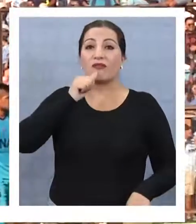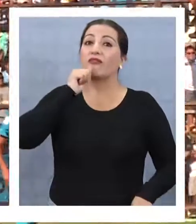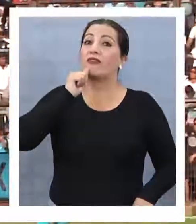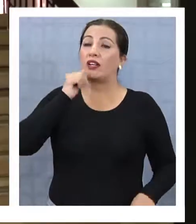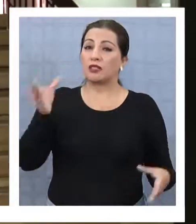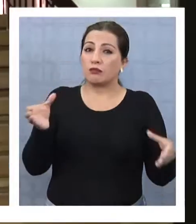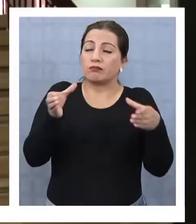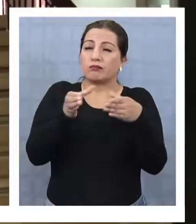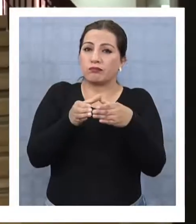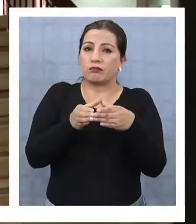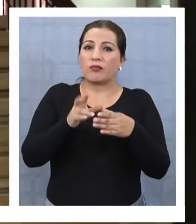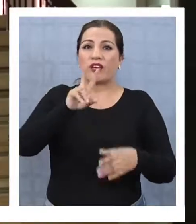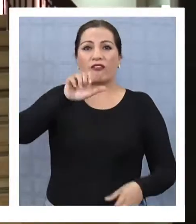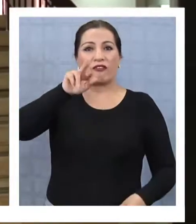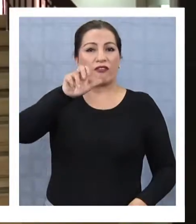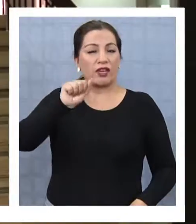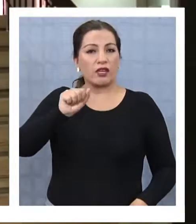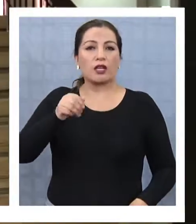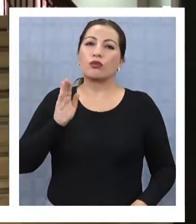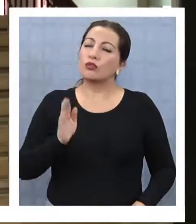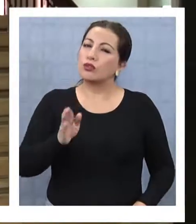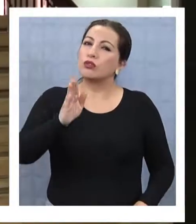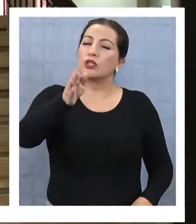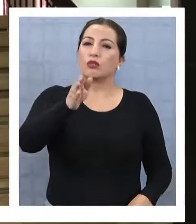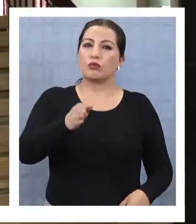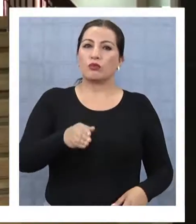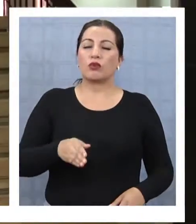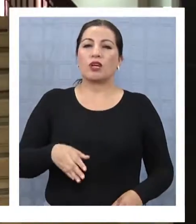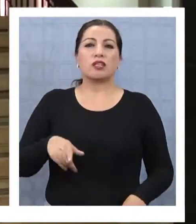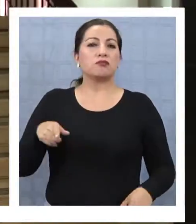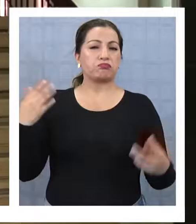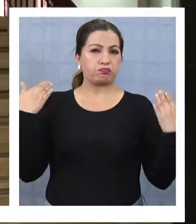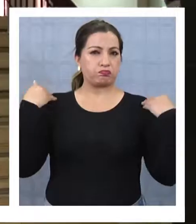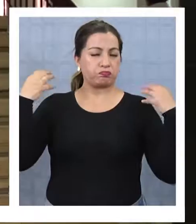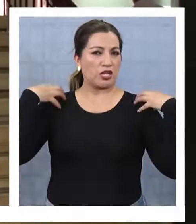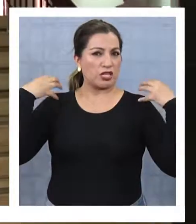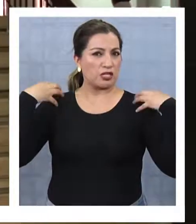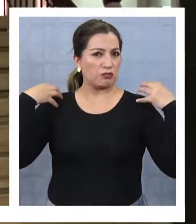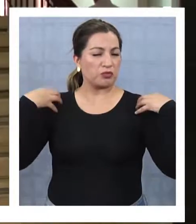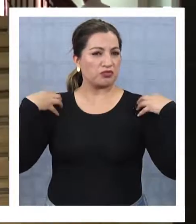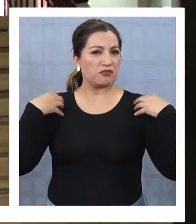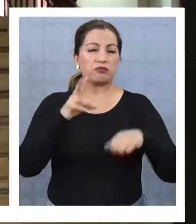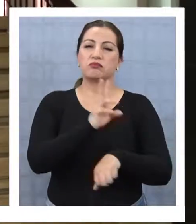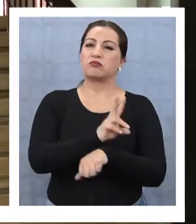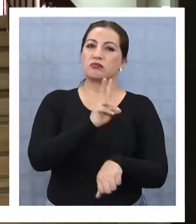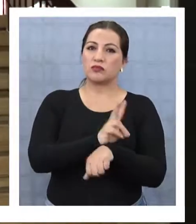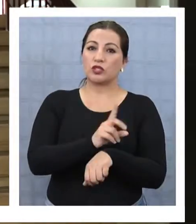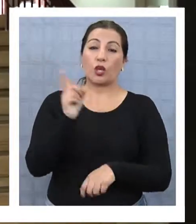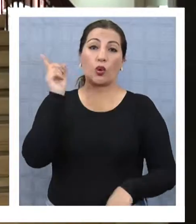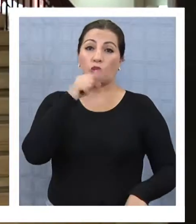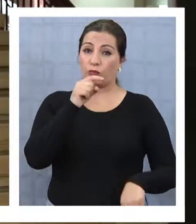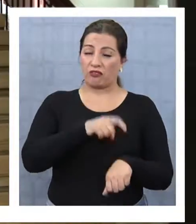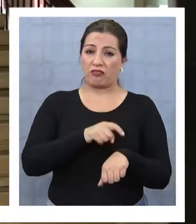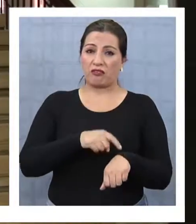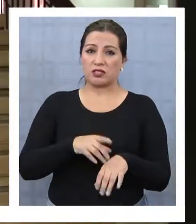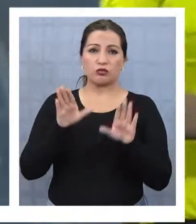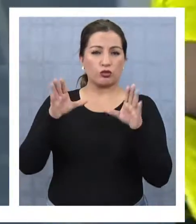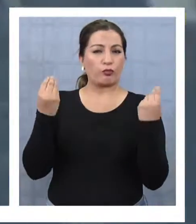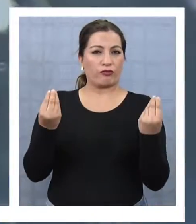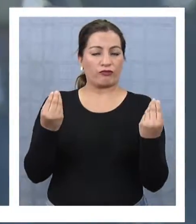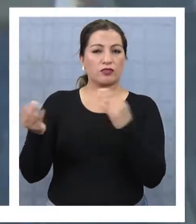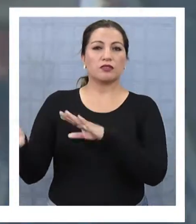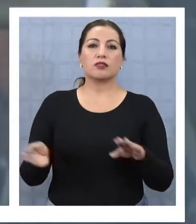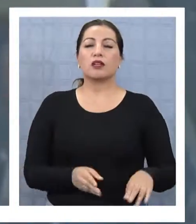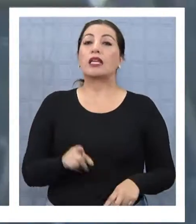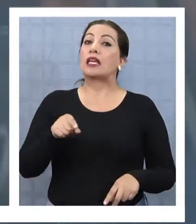le hacen falta. Pero yo creo que hay que dejar que Jaime Vera siga al mando de la institución porque yo creo que ha hecho una muy buena labor en el último tiempo que ha estado acá en la región.